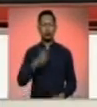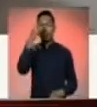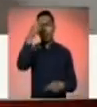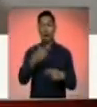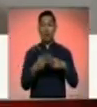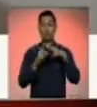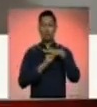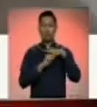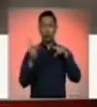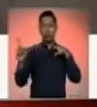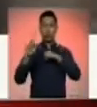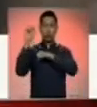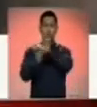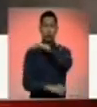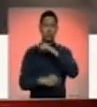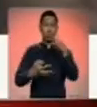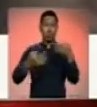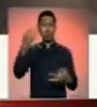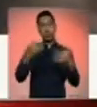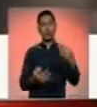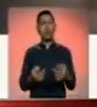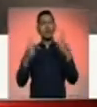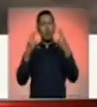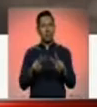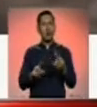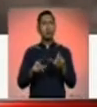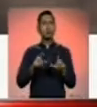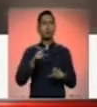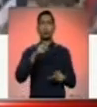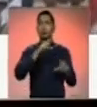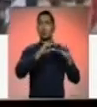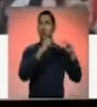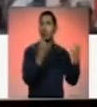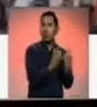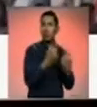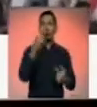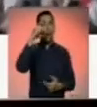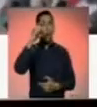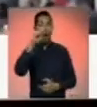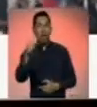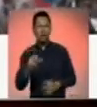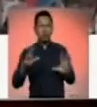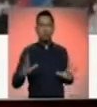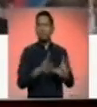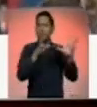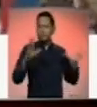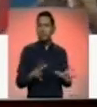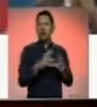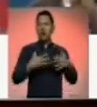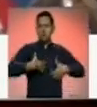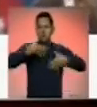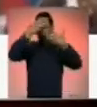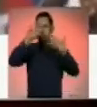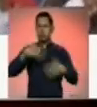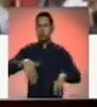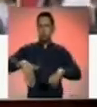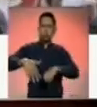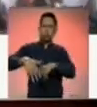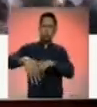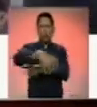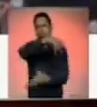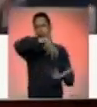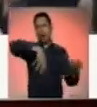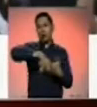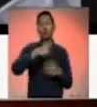Exprófugos y sentenciados por la justicia también alientan a los seguidores de Guillermo Lasso a actuar con violencia en las calles. Un ejemplo de aquello